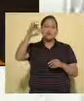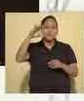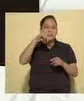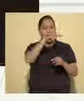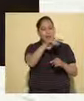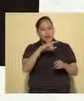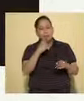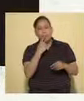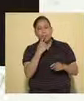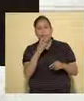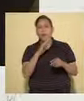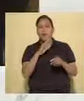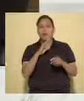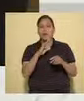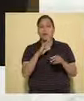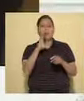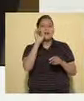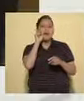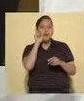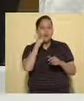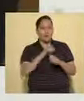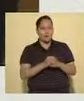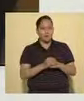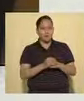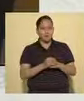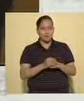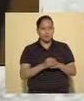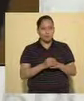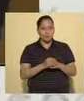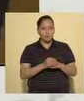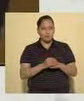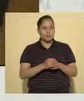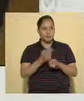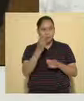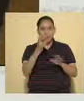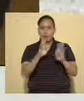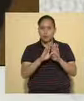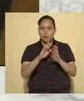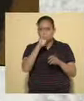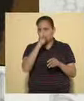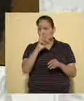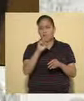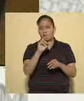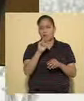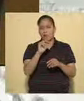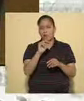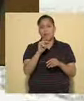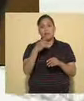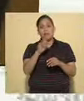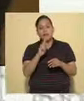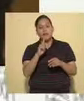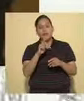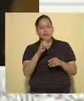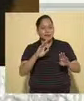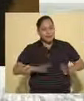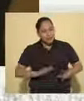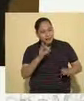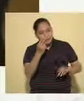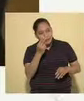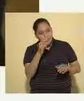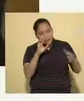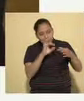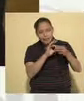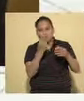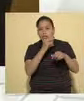va un rojo más hacia lo naranja, así por ejemplo, ¿no? Entonces, o sea, no es de que esté prohibido usar algún color, pero a lo mejor sí encontrar